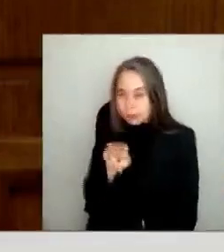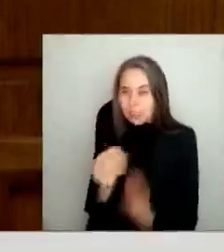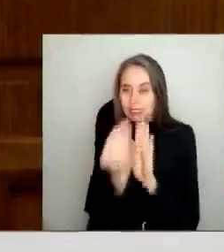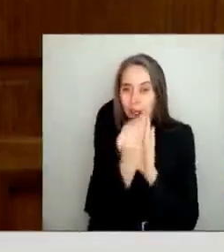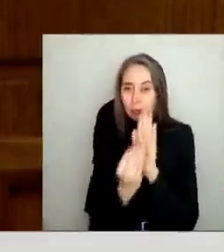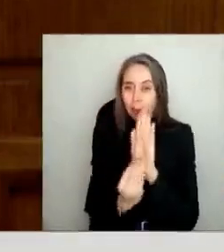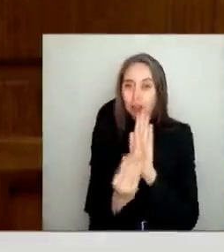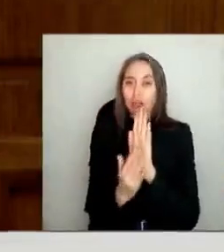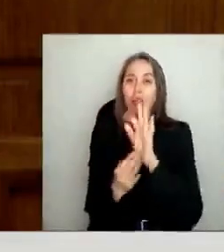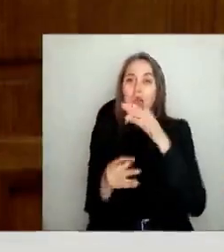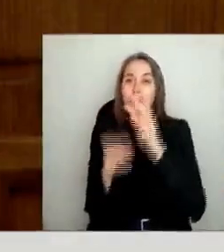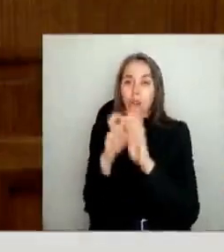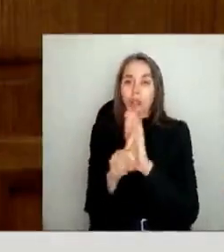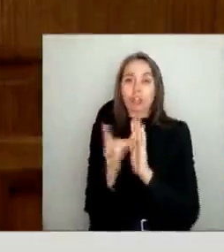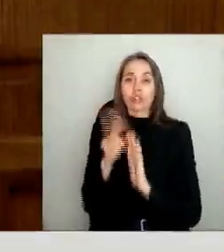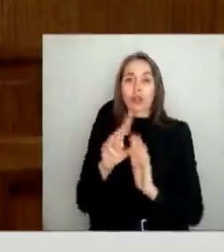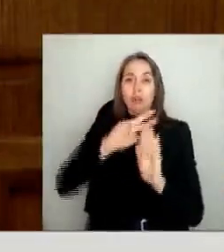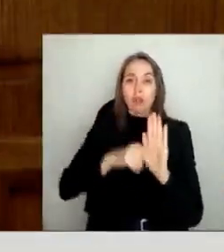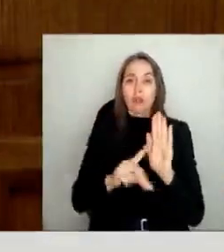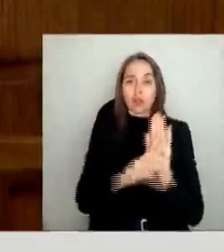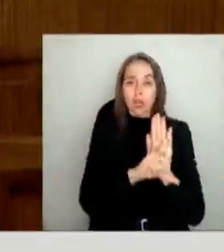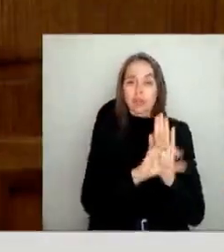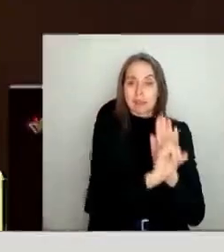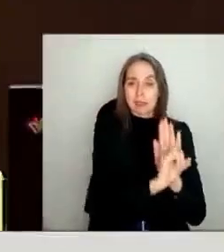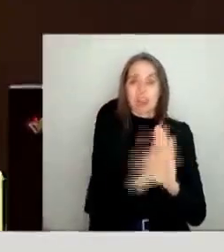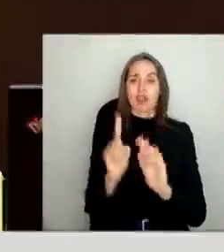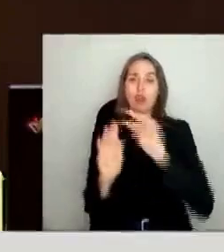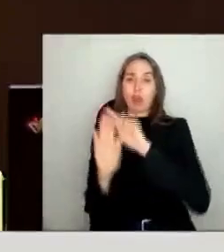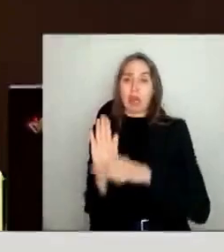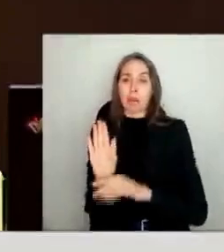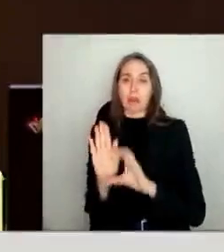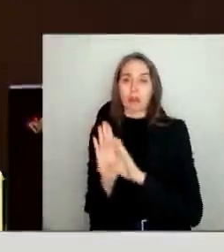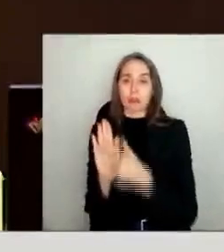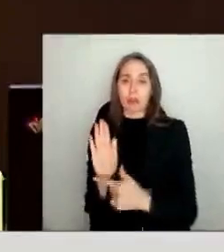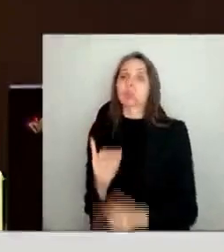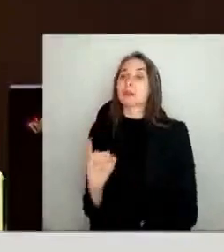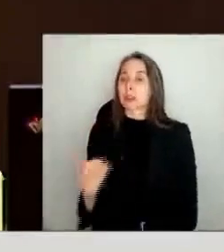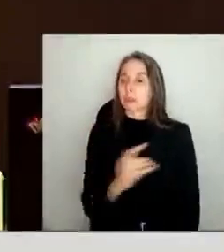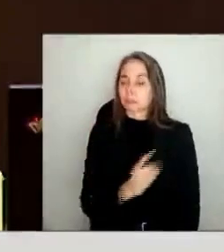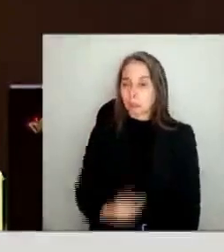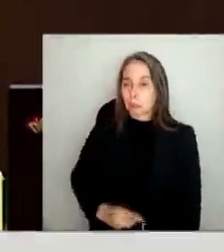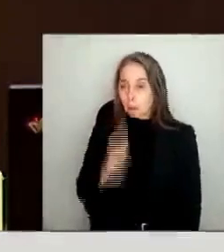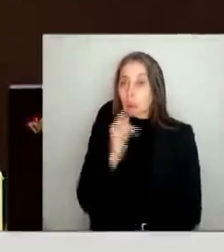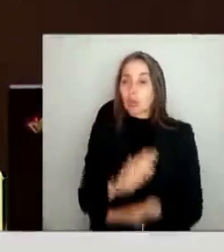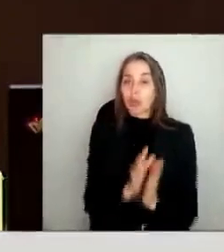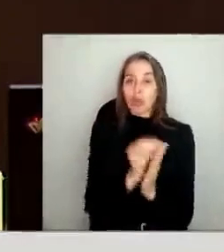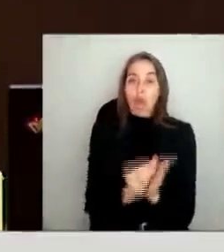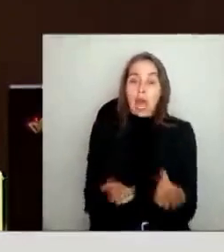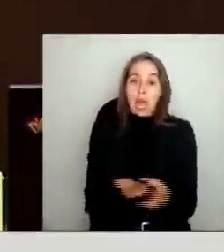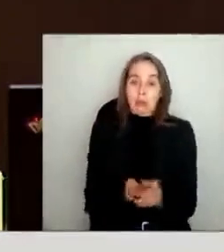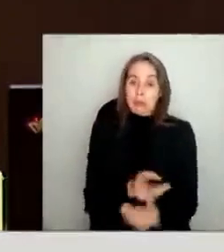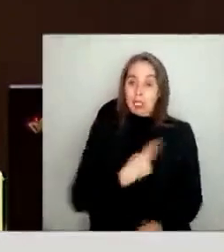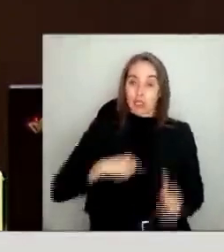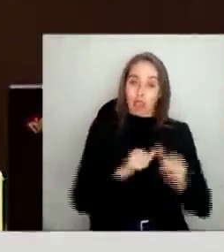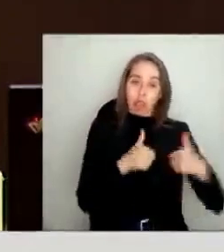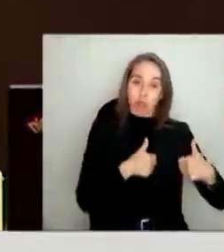modificar una ley no la Constitución sí diputado bueno todos los antecedentes que tenemos tal como como lo hemos conversado con